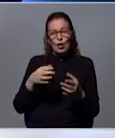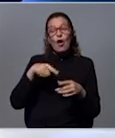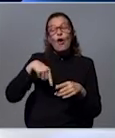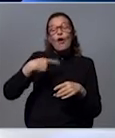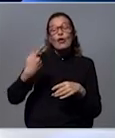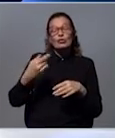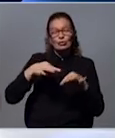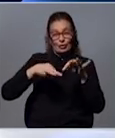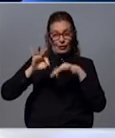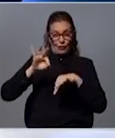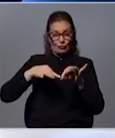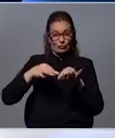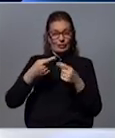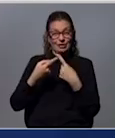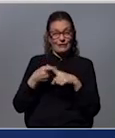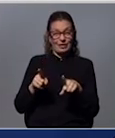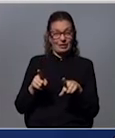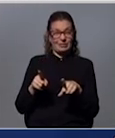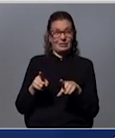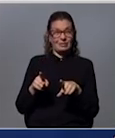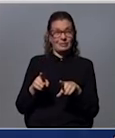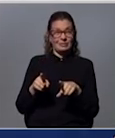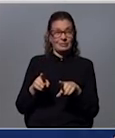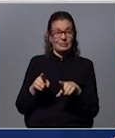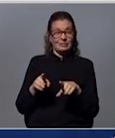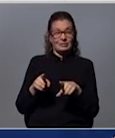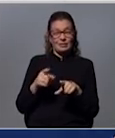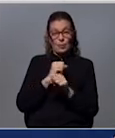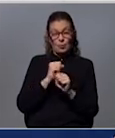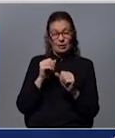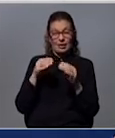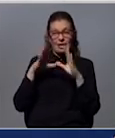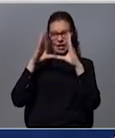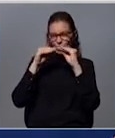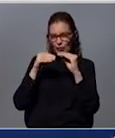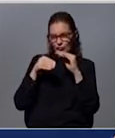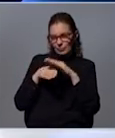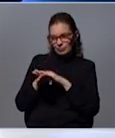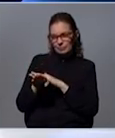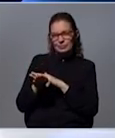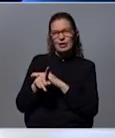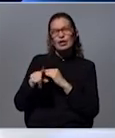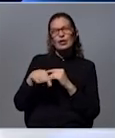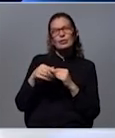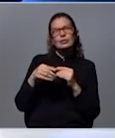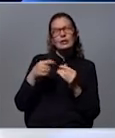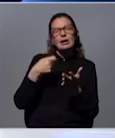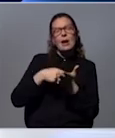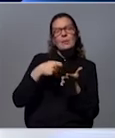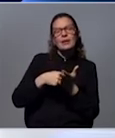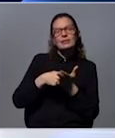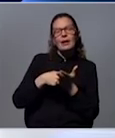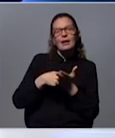otra pesquisa así usted dice que sí sé si sea militar es amigo a ver uno el beneficio de dónde sale la plata que manejan las